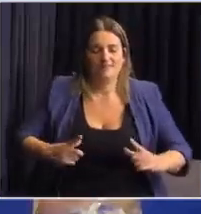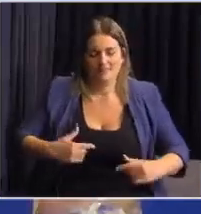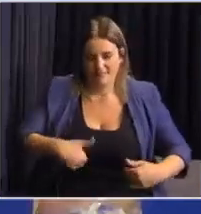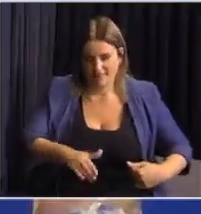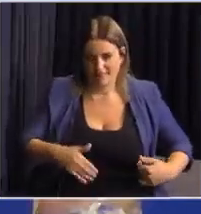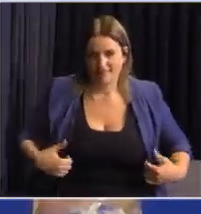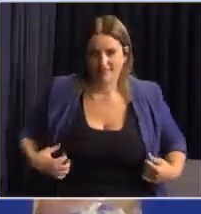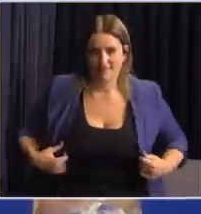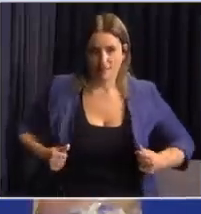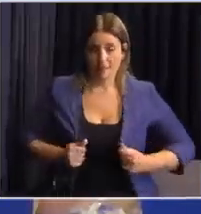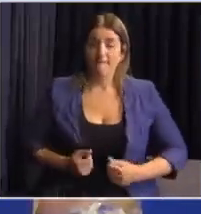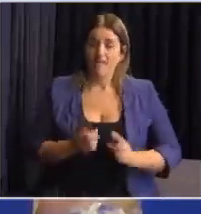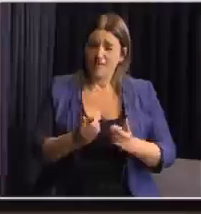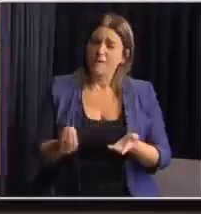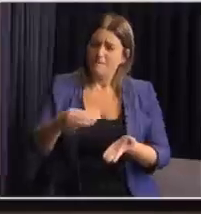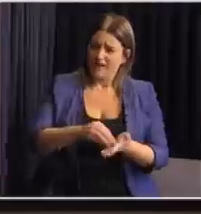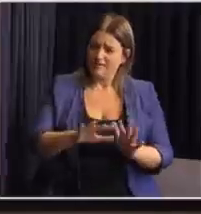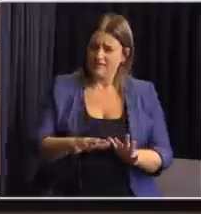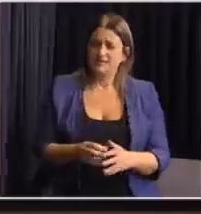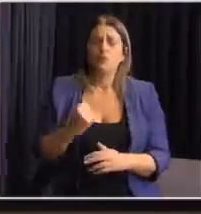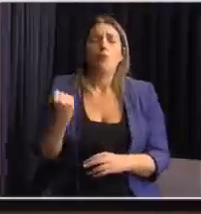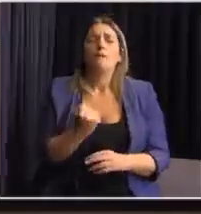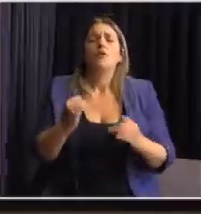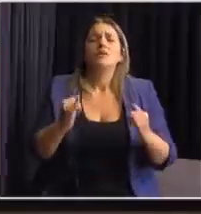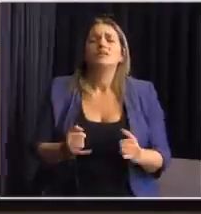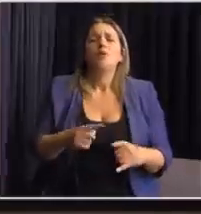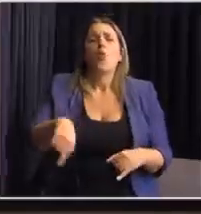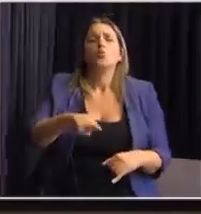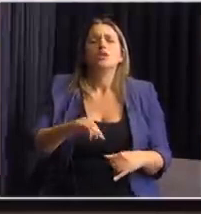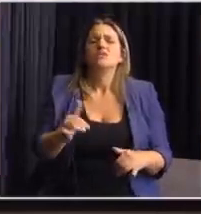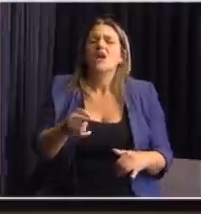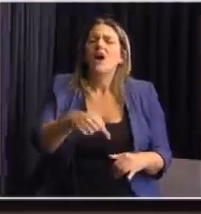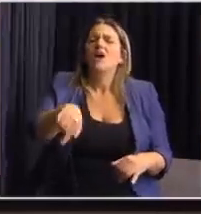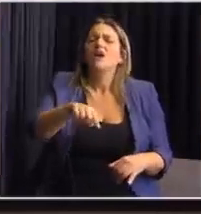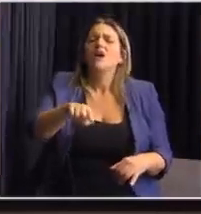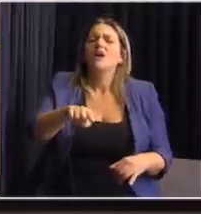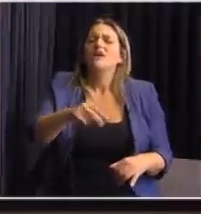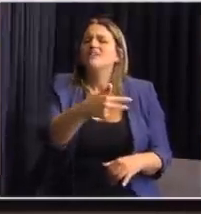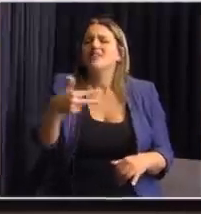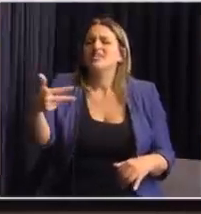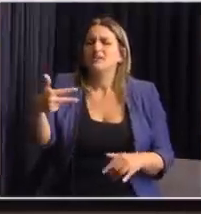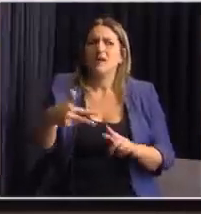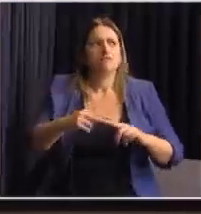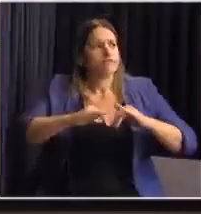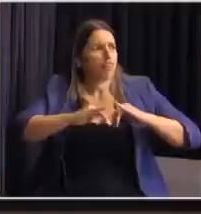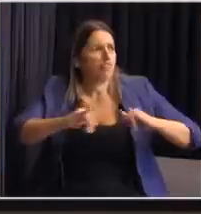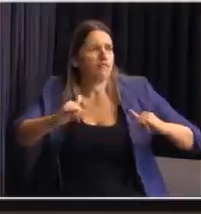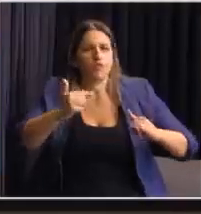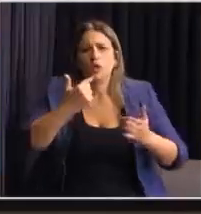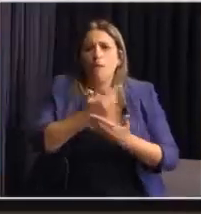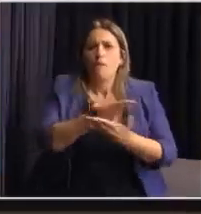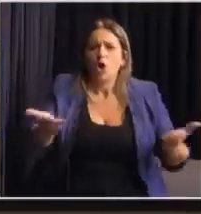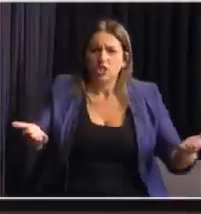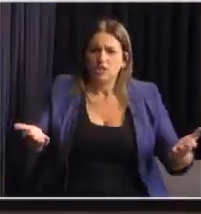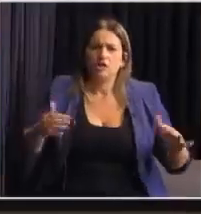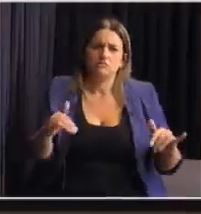próximos. Agregar una cosa que no es menor. Ustedes hace como 3 semanas difundieron